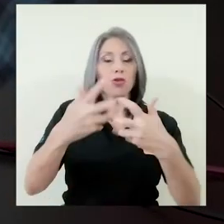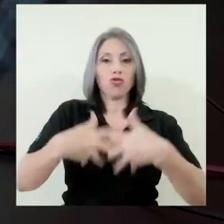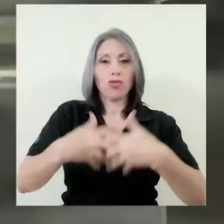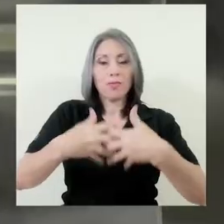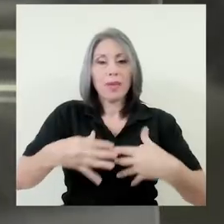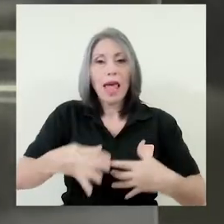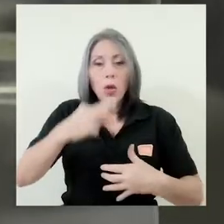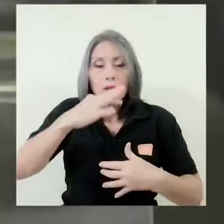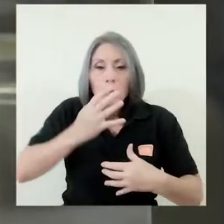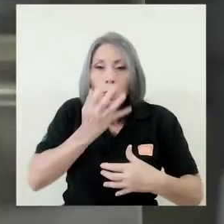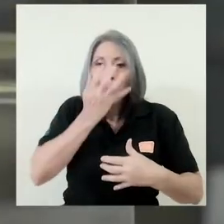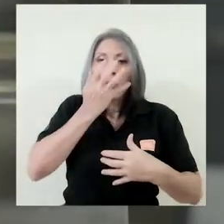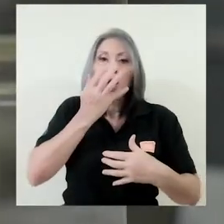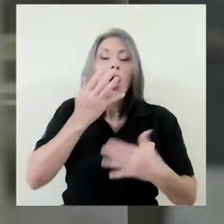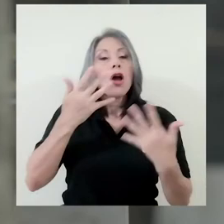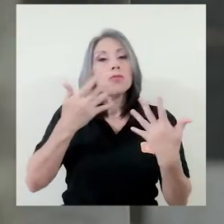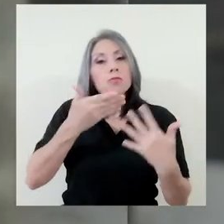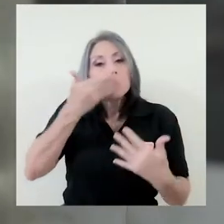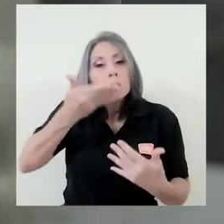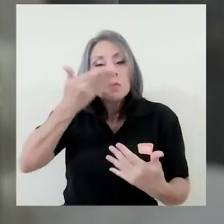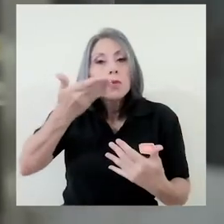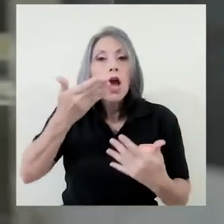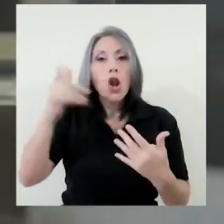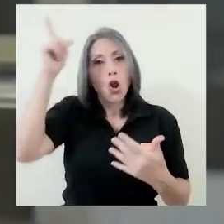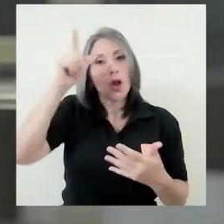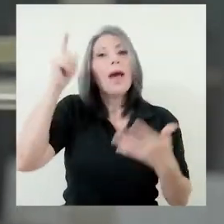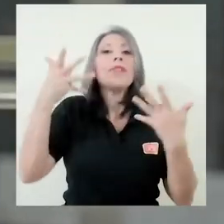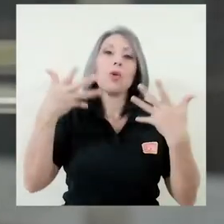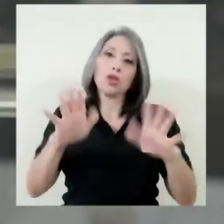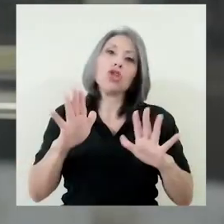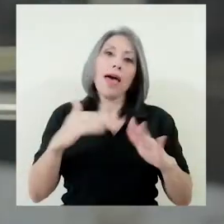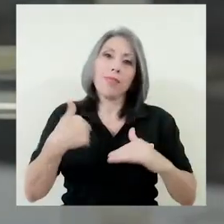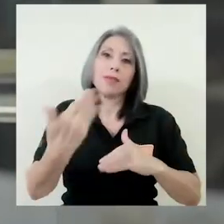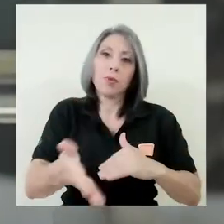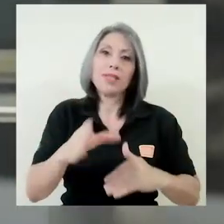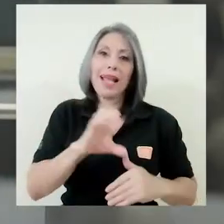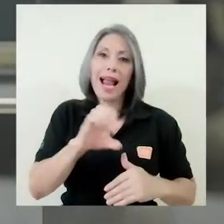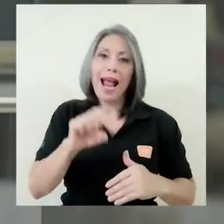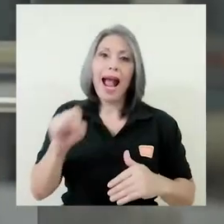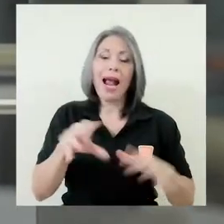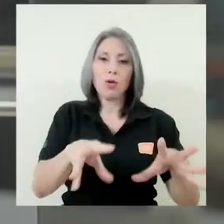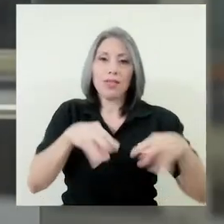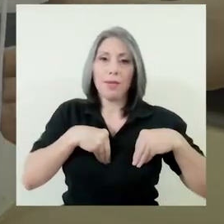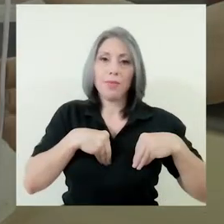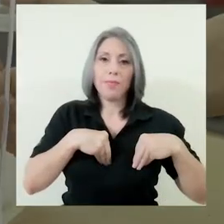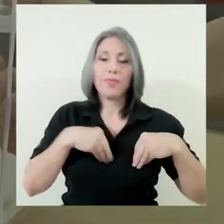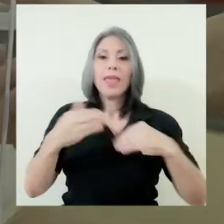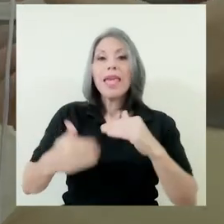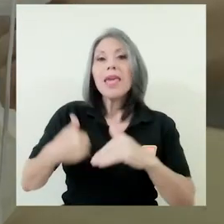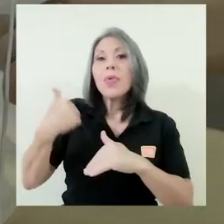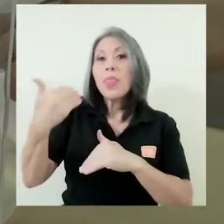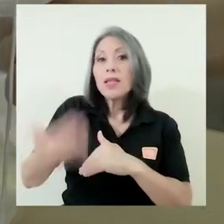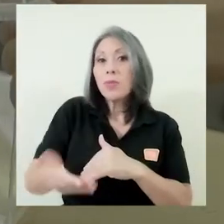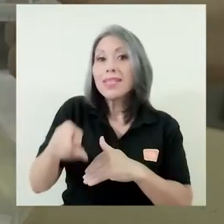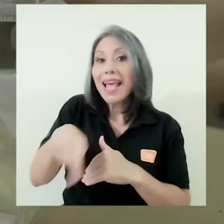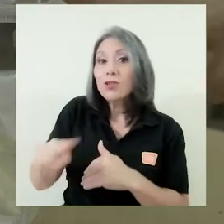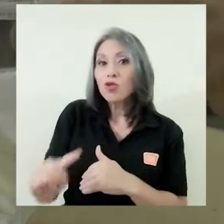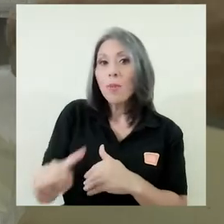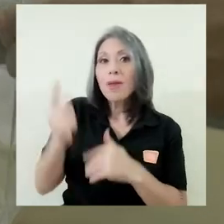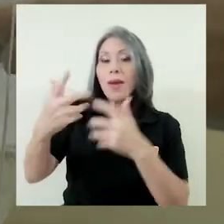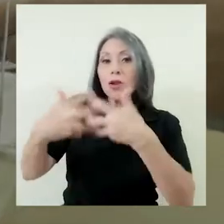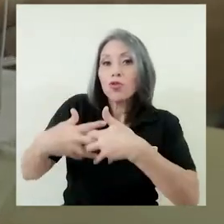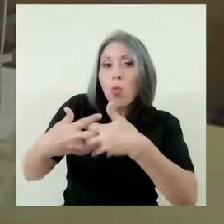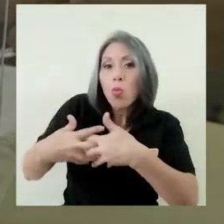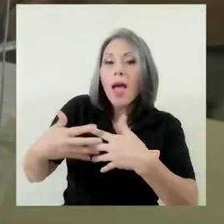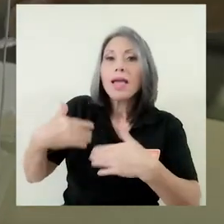después vamos a, obviamente cuando ya haya sido aceptado por la caja, ¿verdad? Y después de esos primeros,